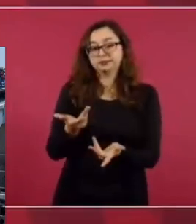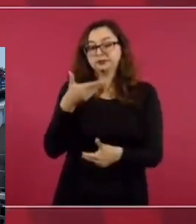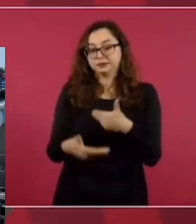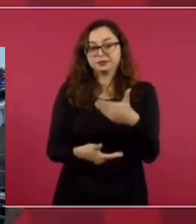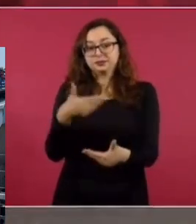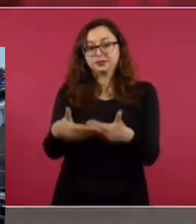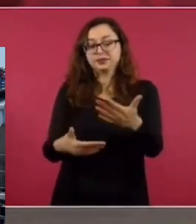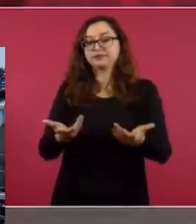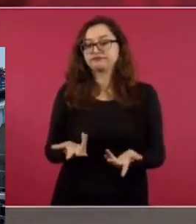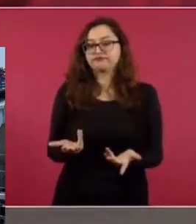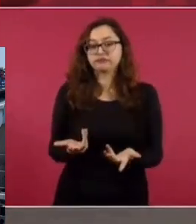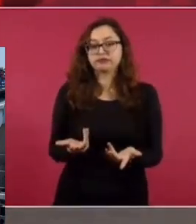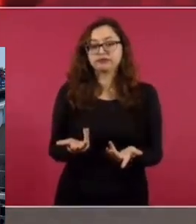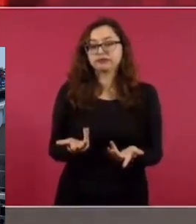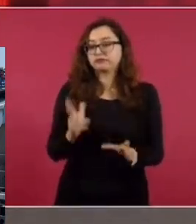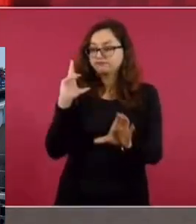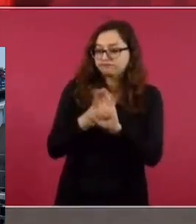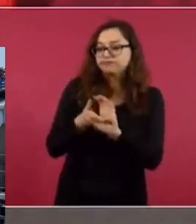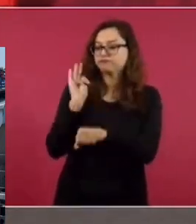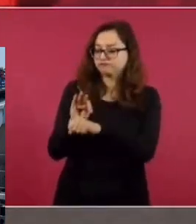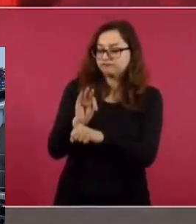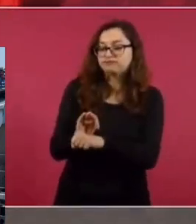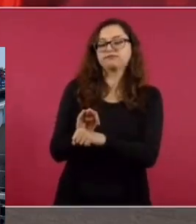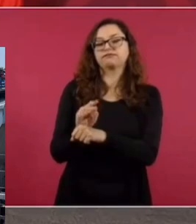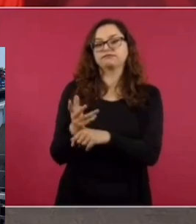ofreciéndoles albergues.